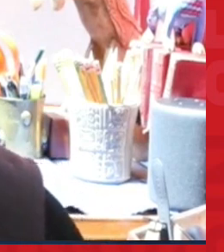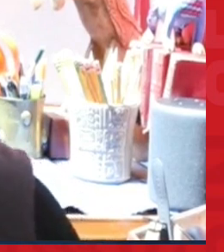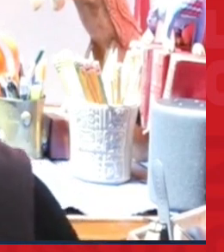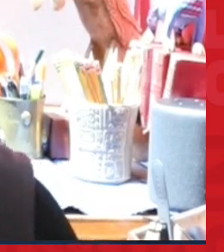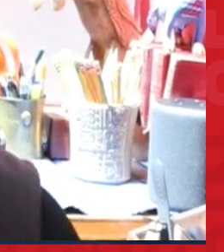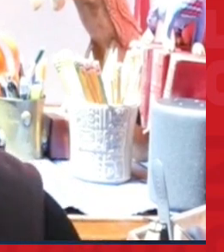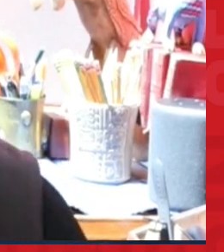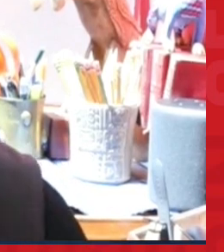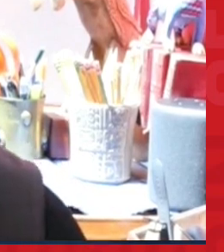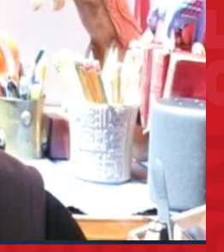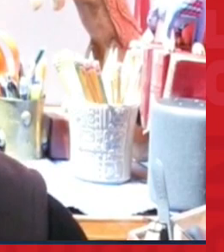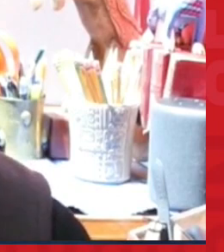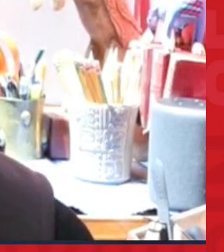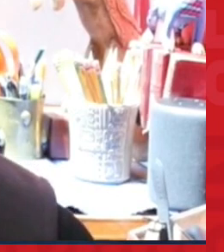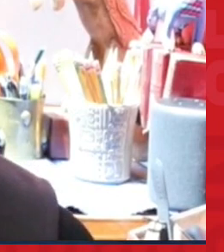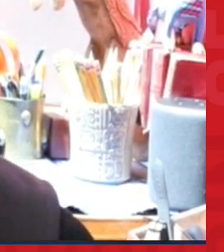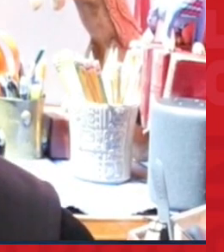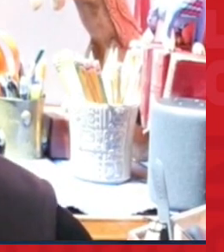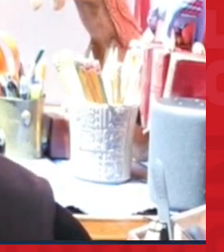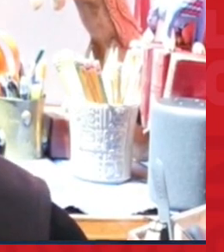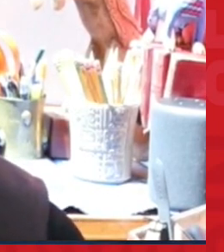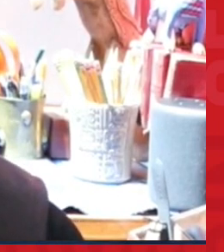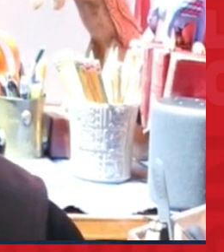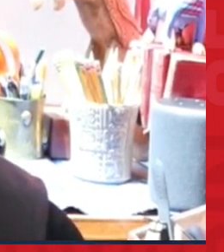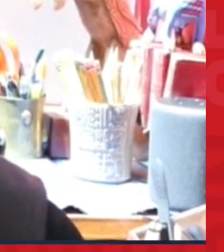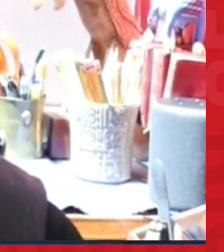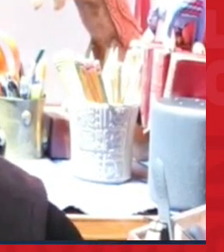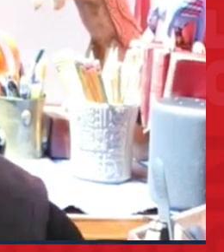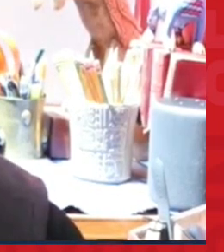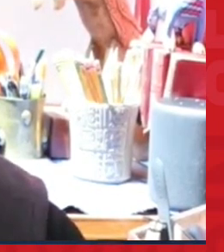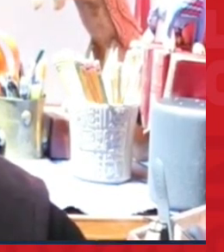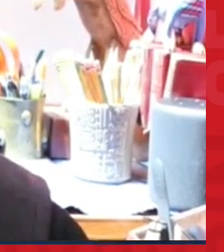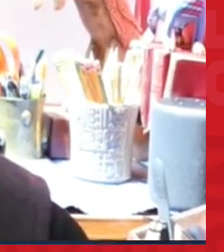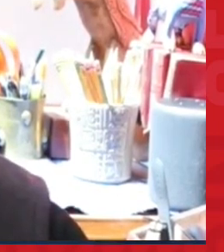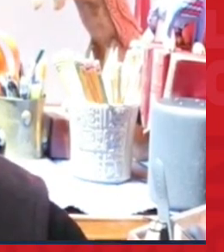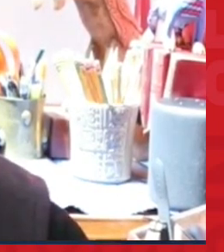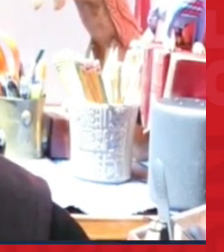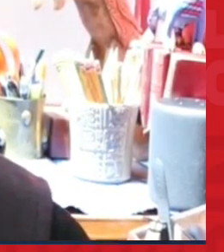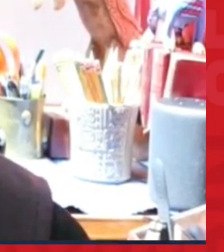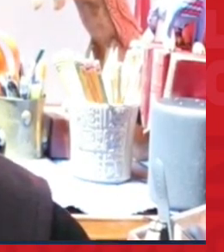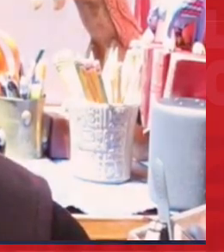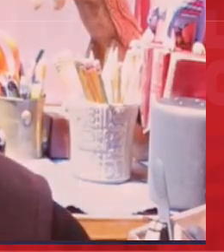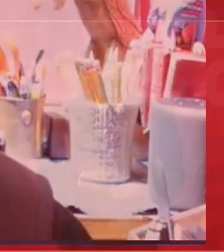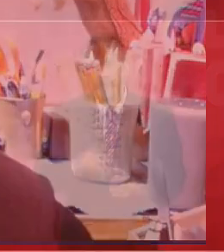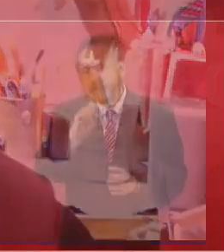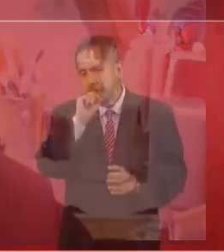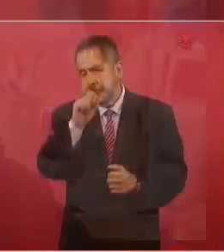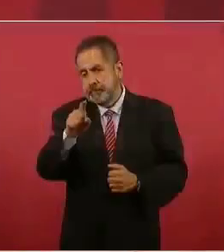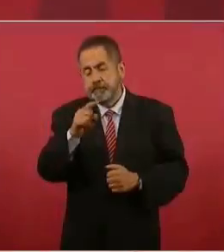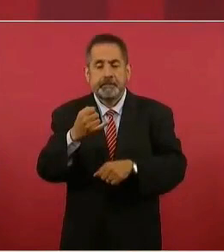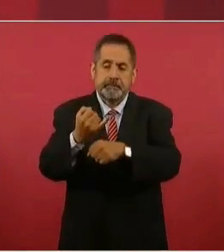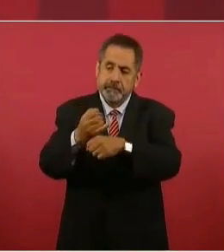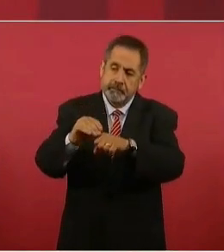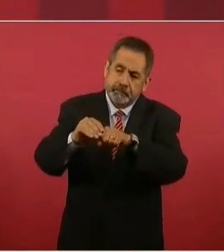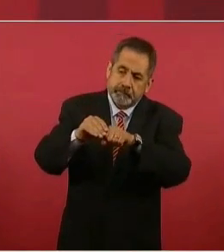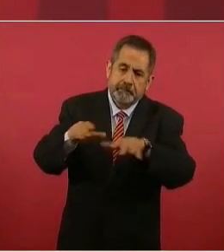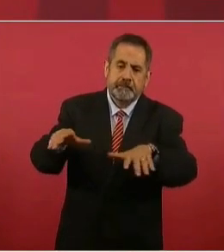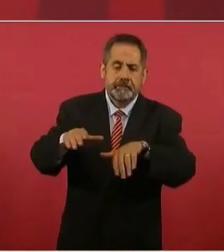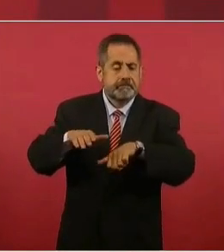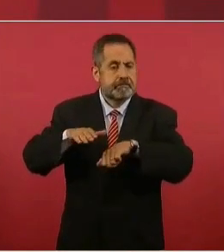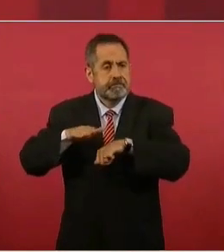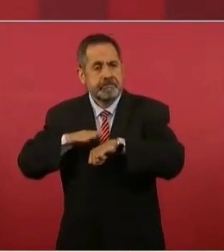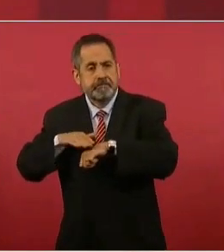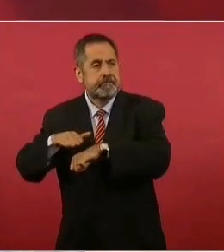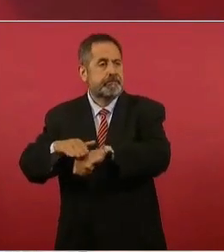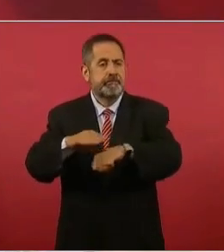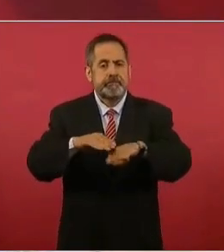el presidente dijo que Carmen Aristegui estaba evolucionando, yo lo entendí así, porque Carmen Aristegui, en lugar